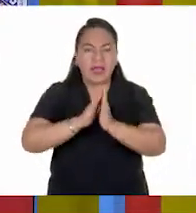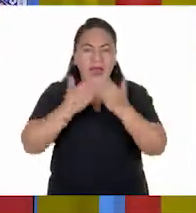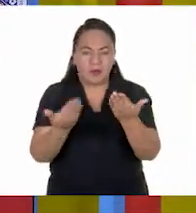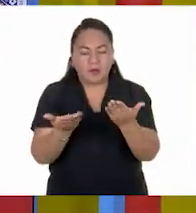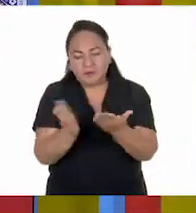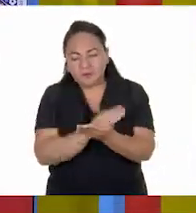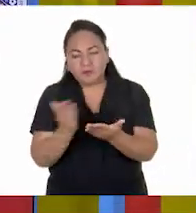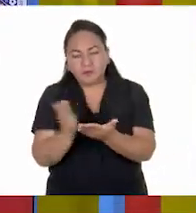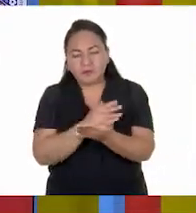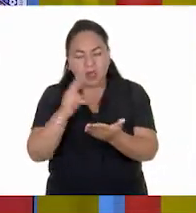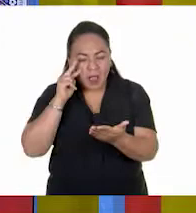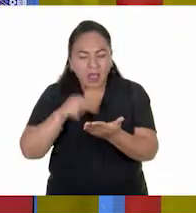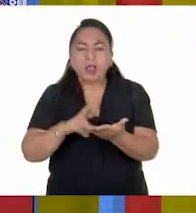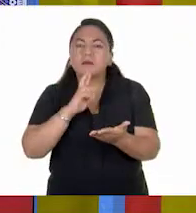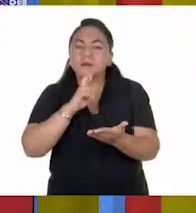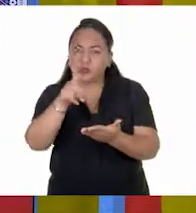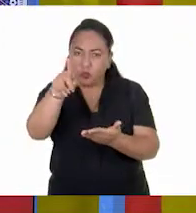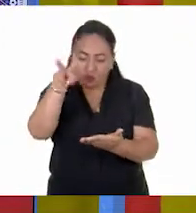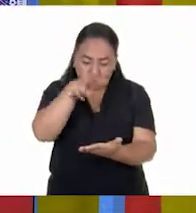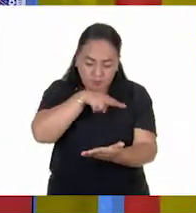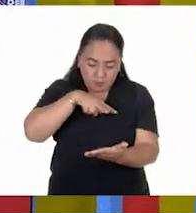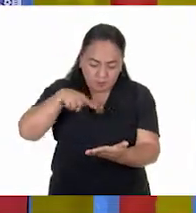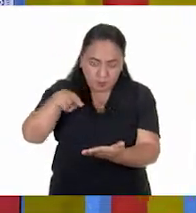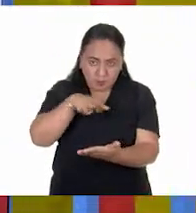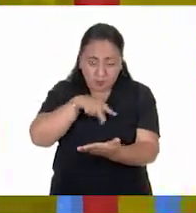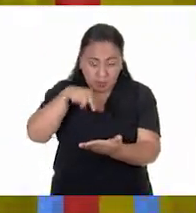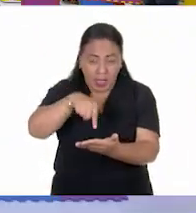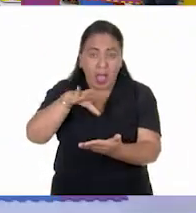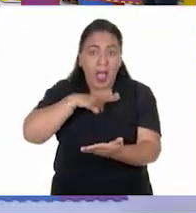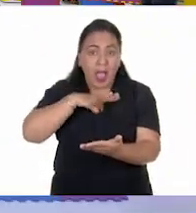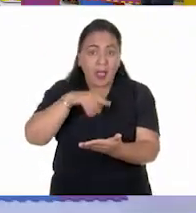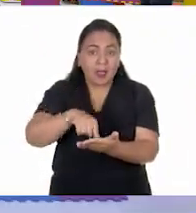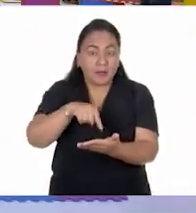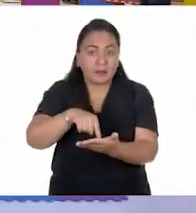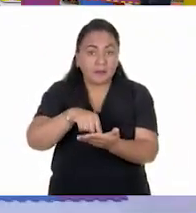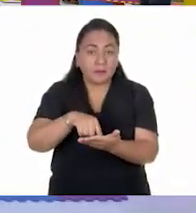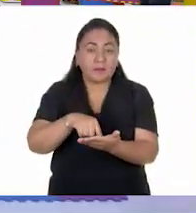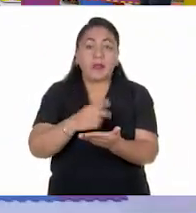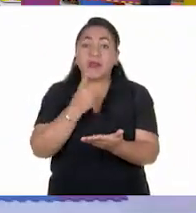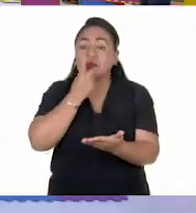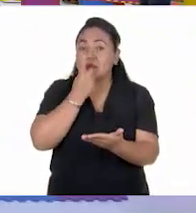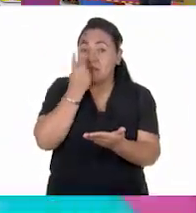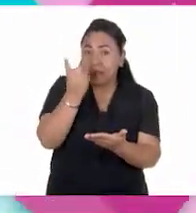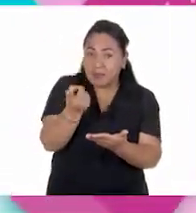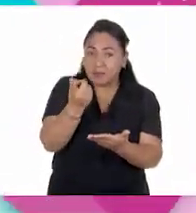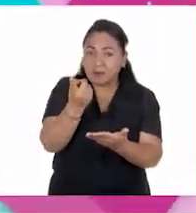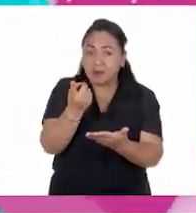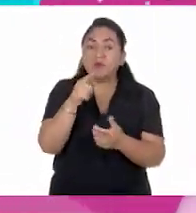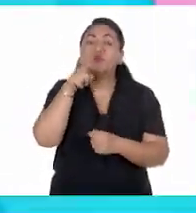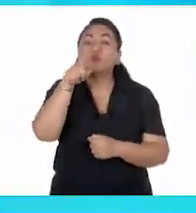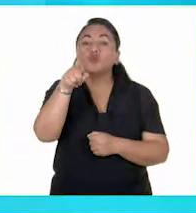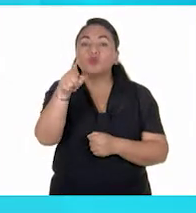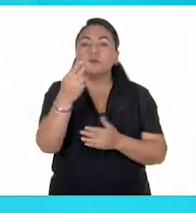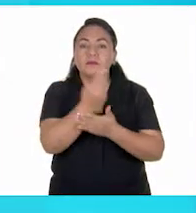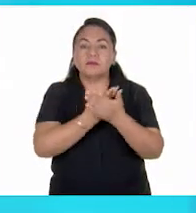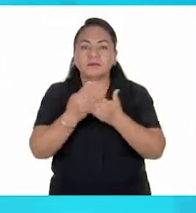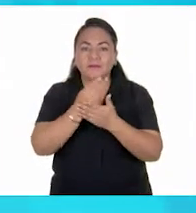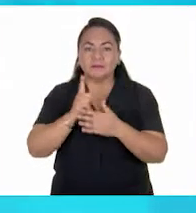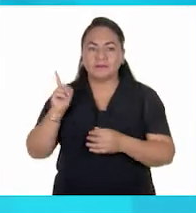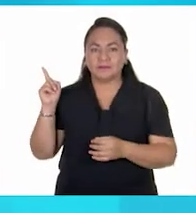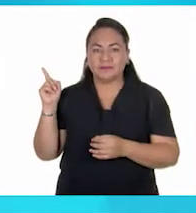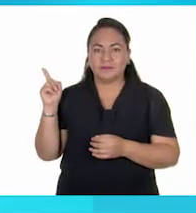libro. Obsérvala detenidamente. Ahí hay un ejercicio donde te piden que dibujes un